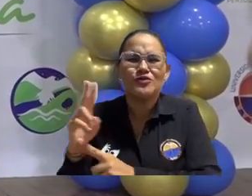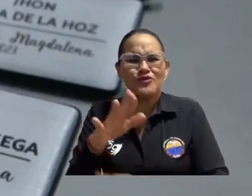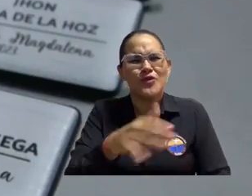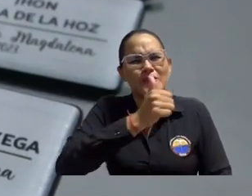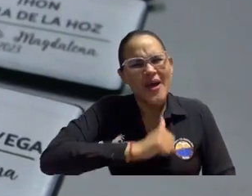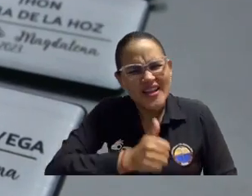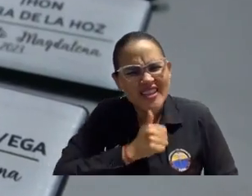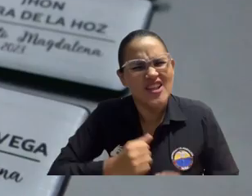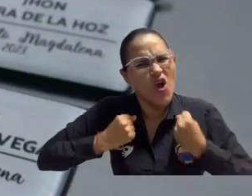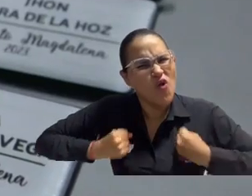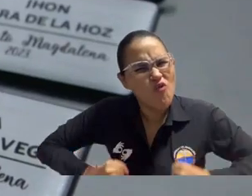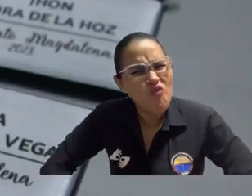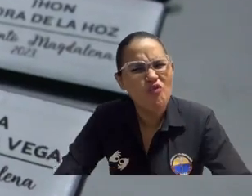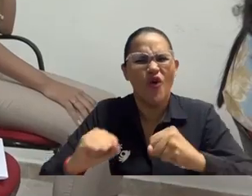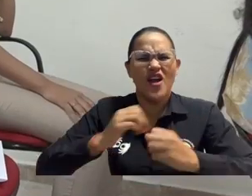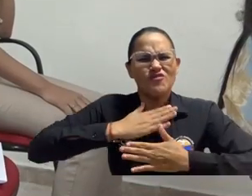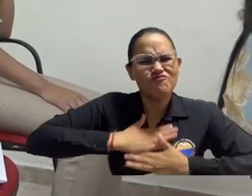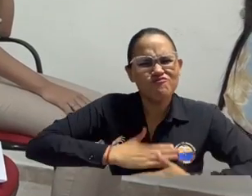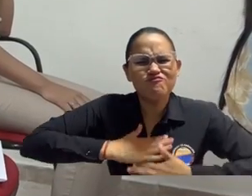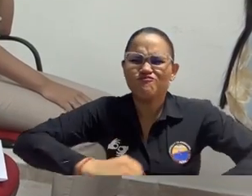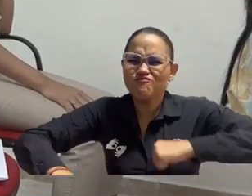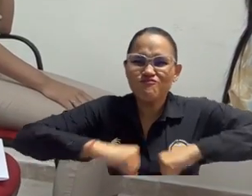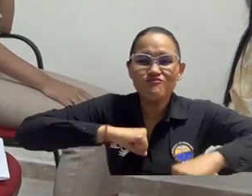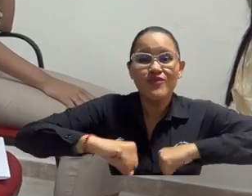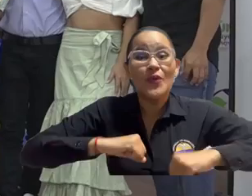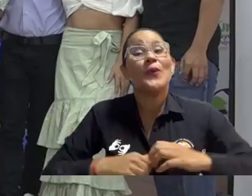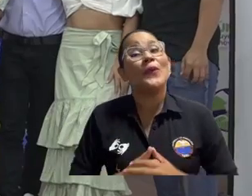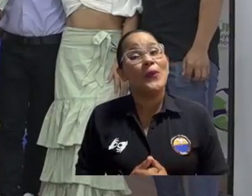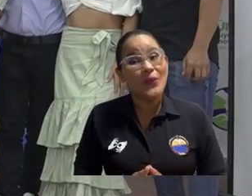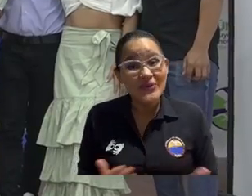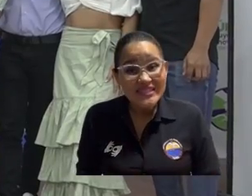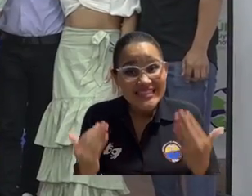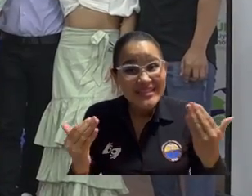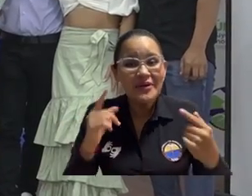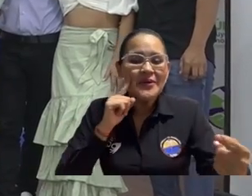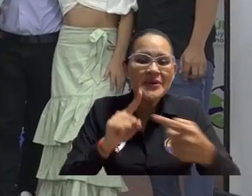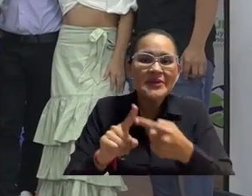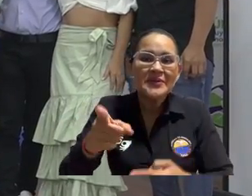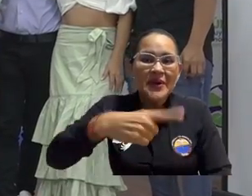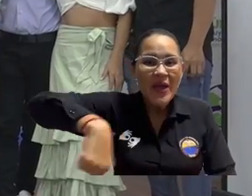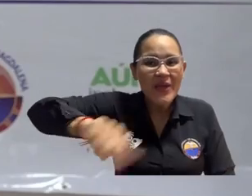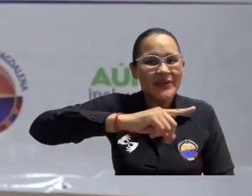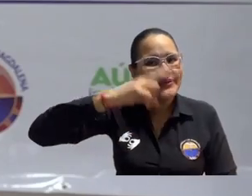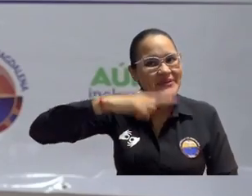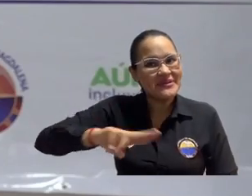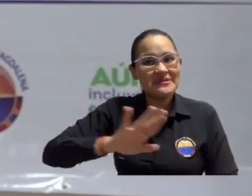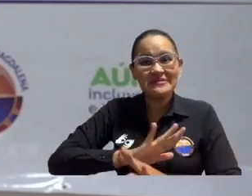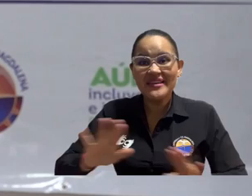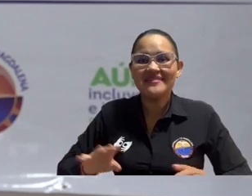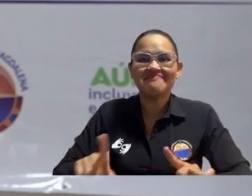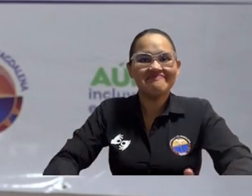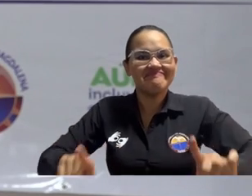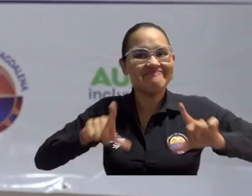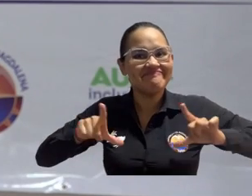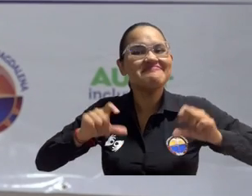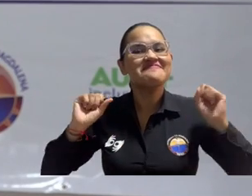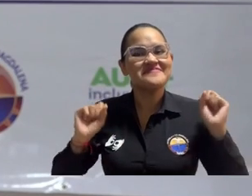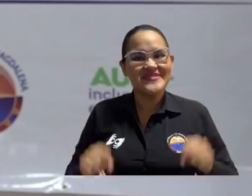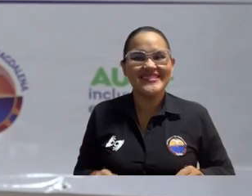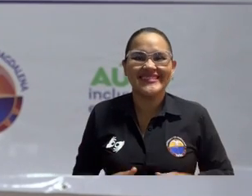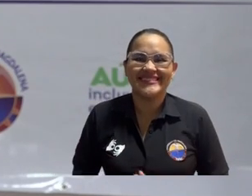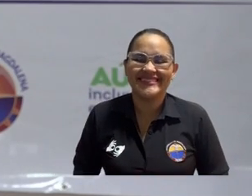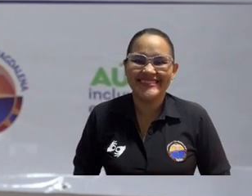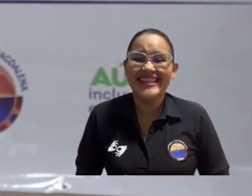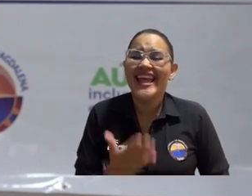virtudes esenciales que se convirtieron en la fortaleza para que los jóvenes culminaran con éxito su formación. La universidad nos cumplió y